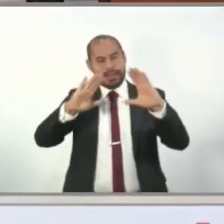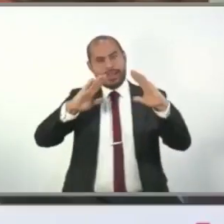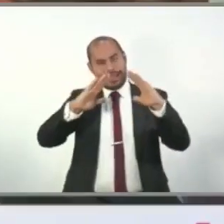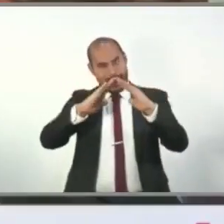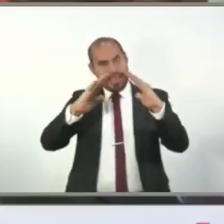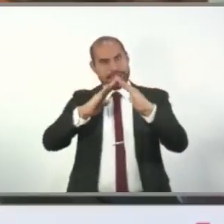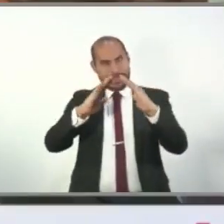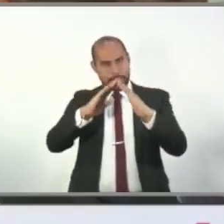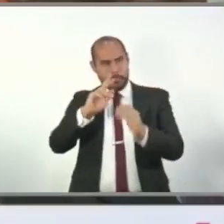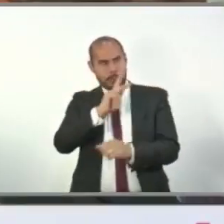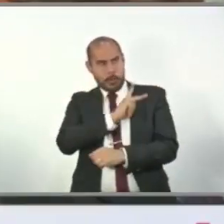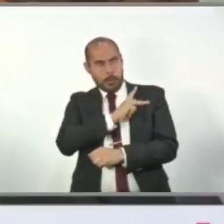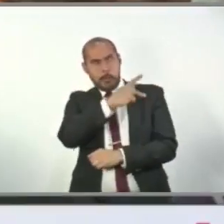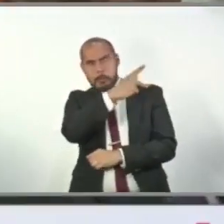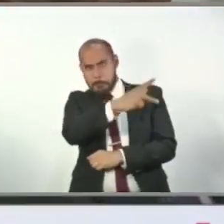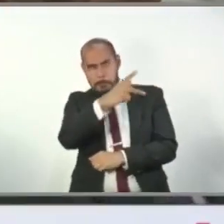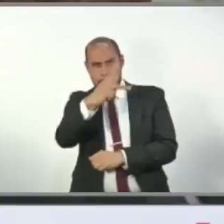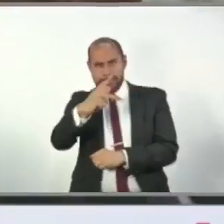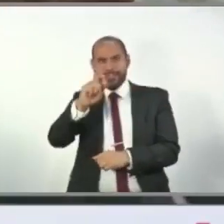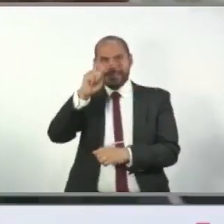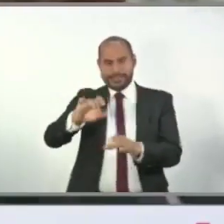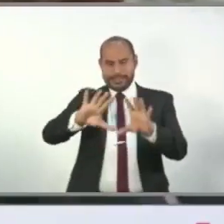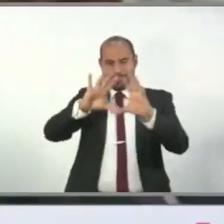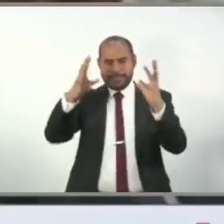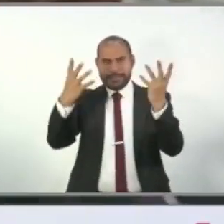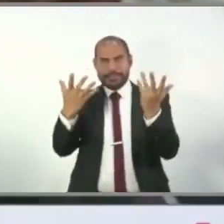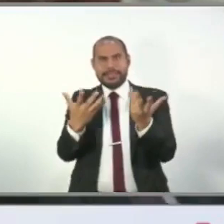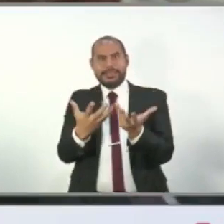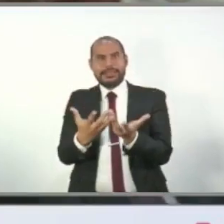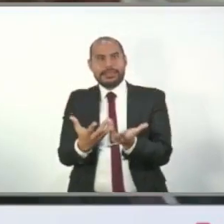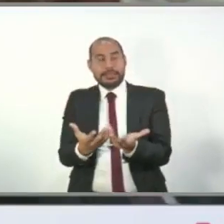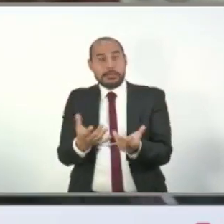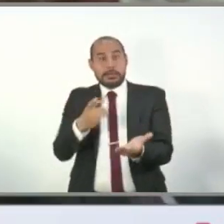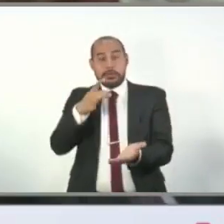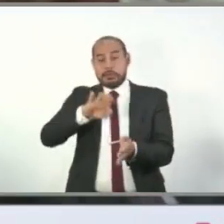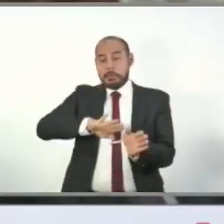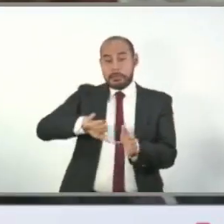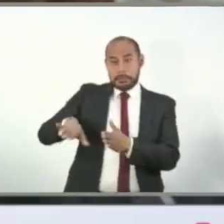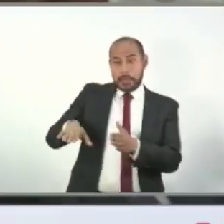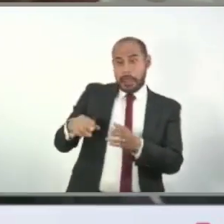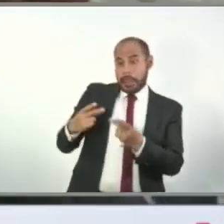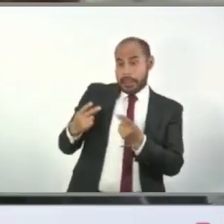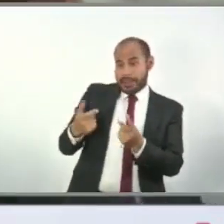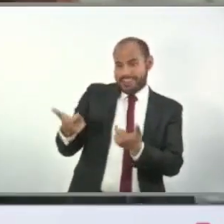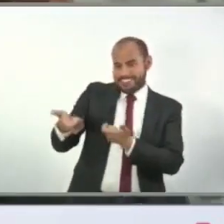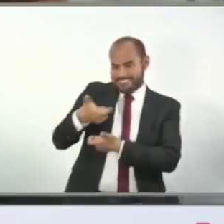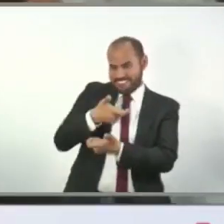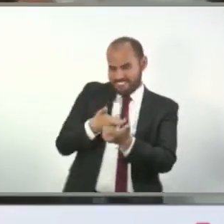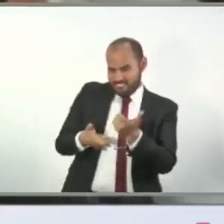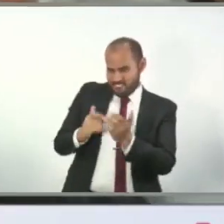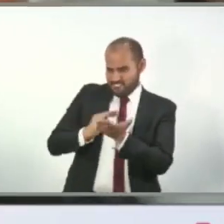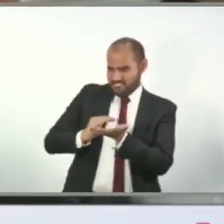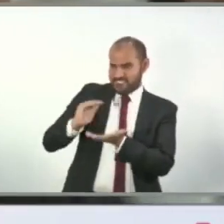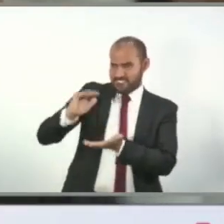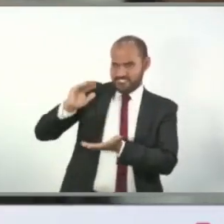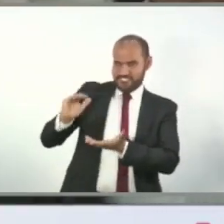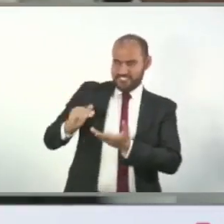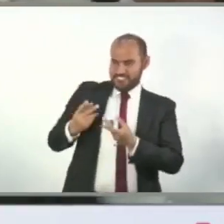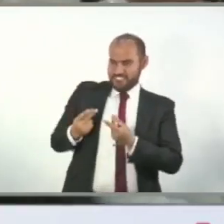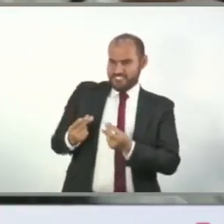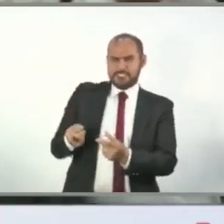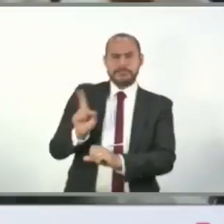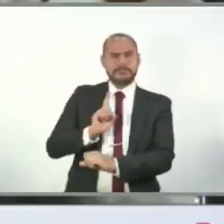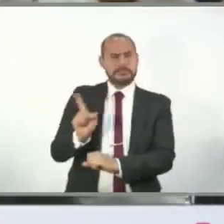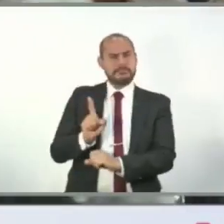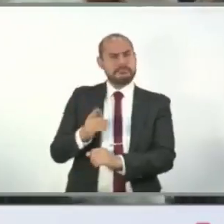común desplace la centralidad del dinero y el productivismo hoy prevalecientes.